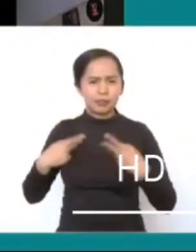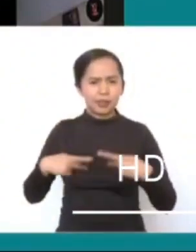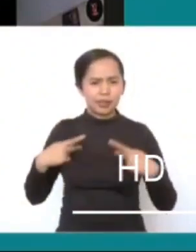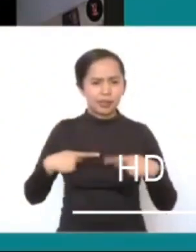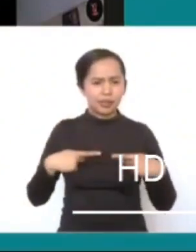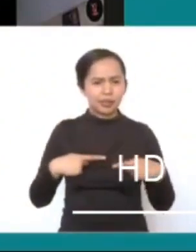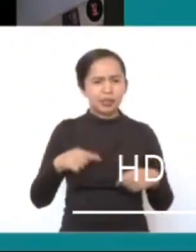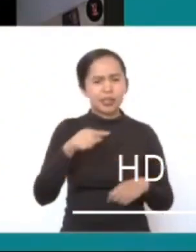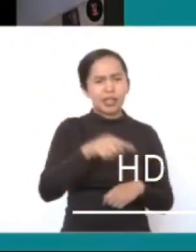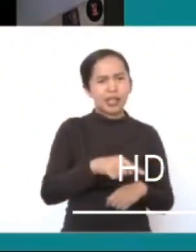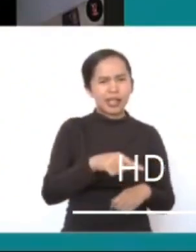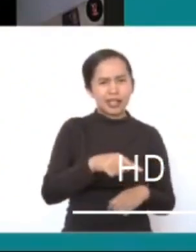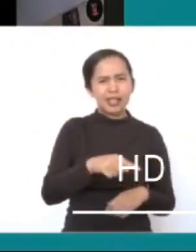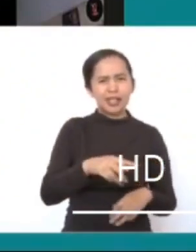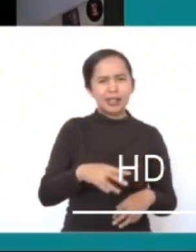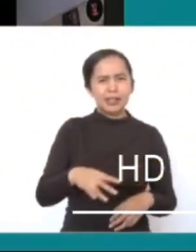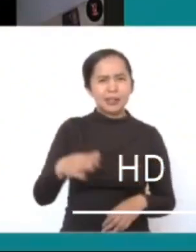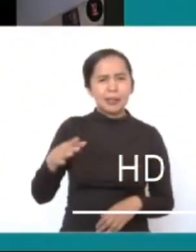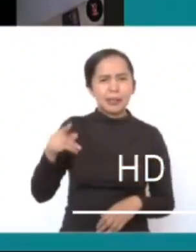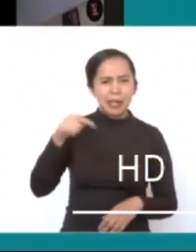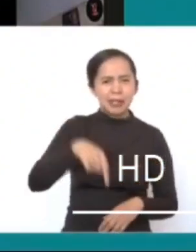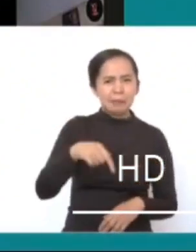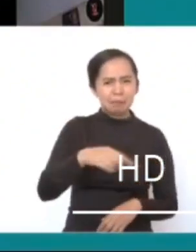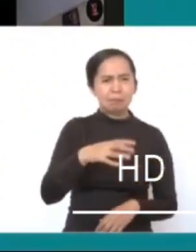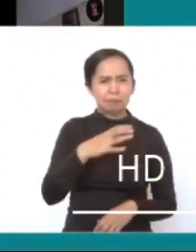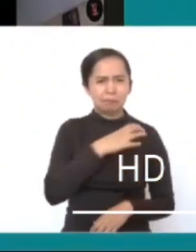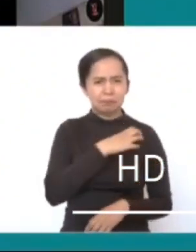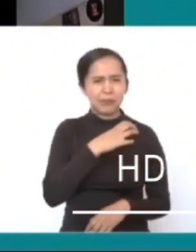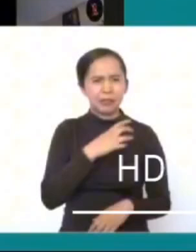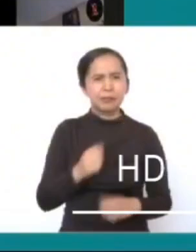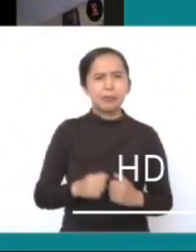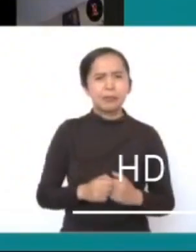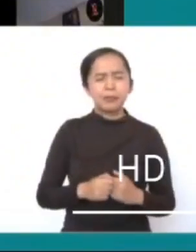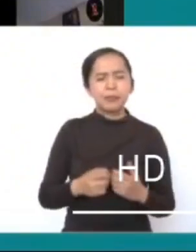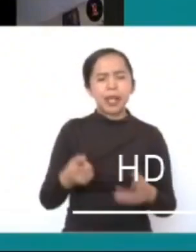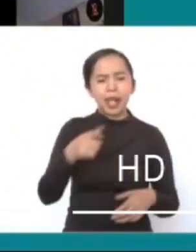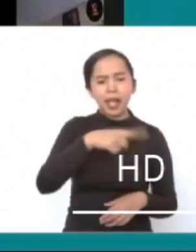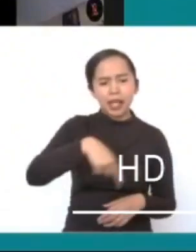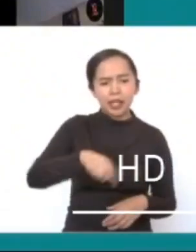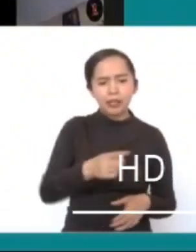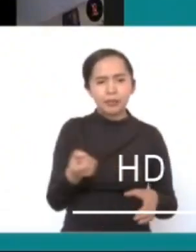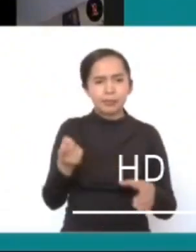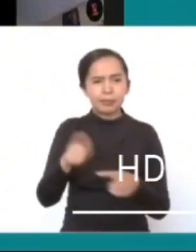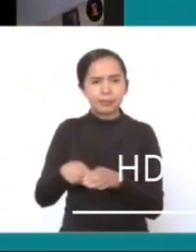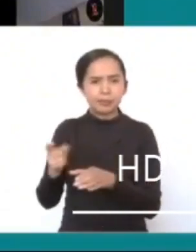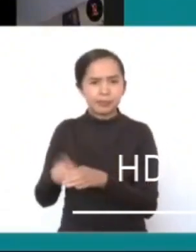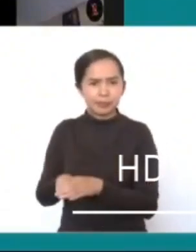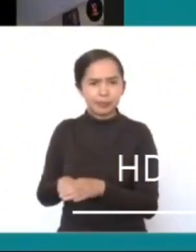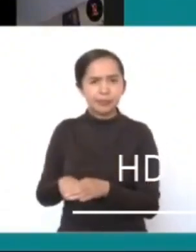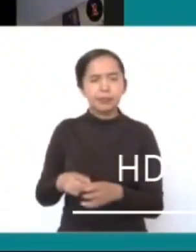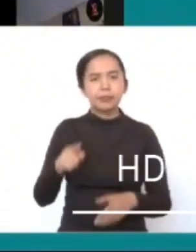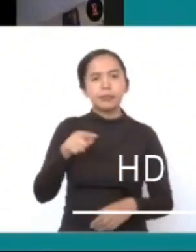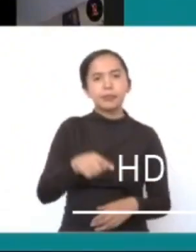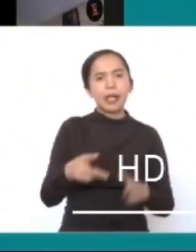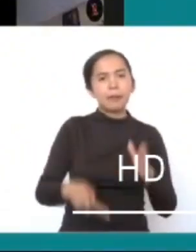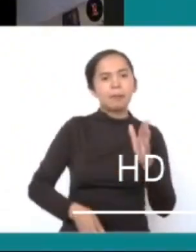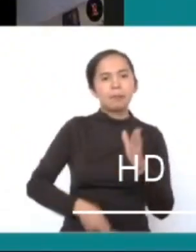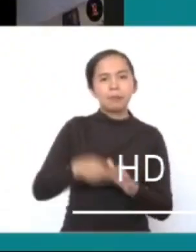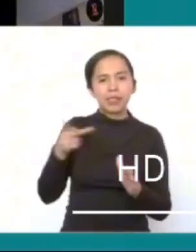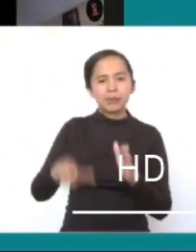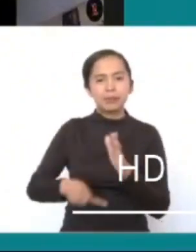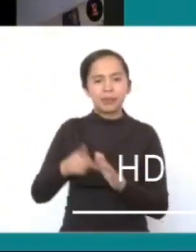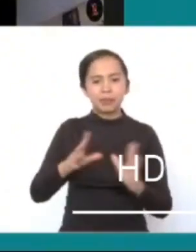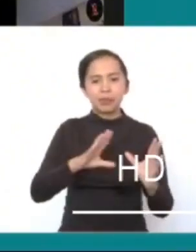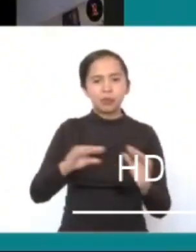juzgadoras del Tribunal Superior de Justicia de esta capital, quienes involucrados en la temática replican su